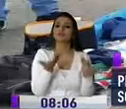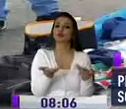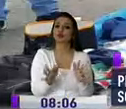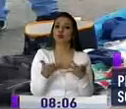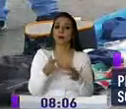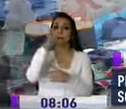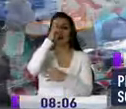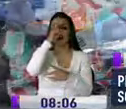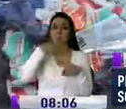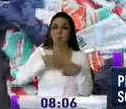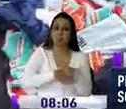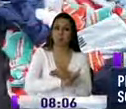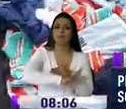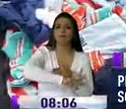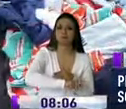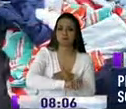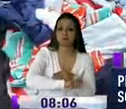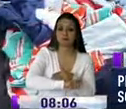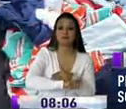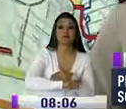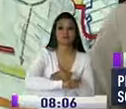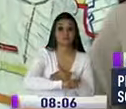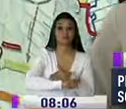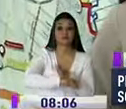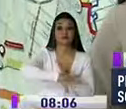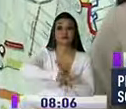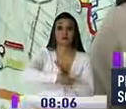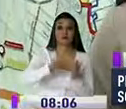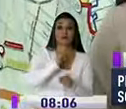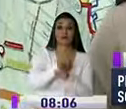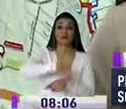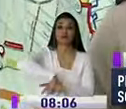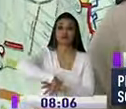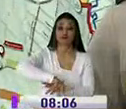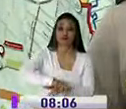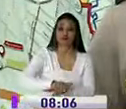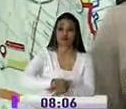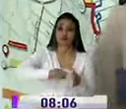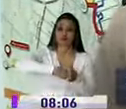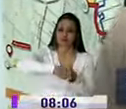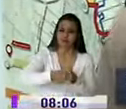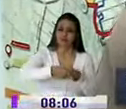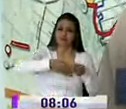de más valor. Se trataría de un caso de hurto. Es un hurto porque no existe forzadura